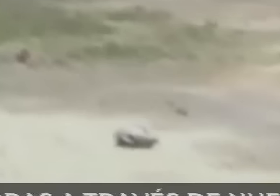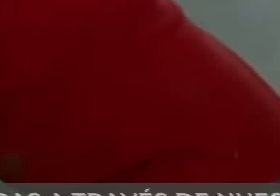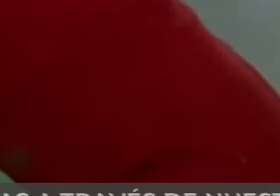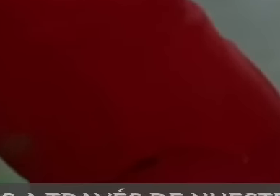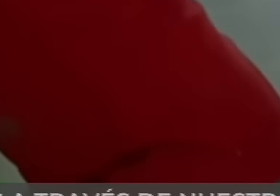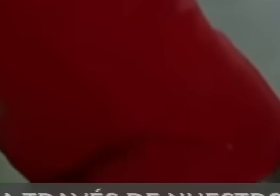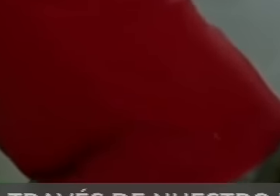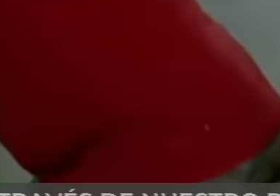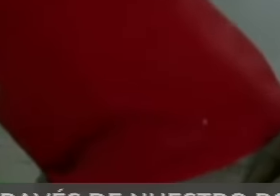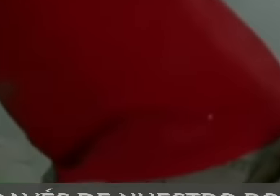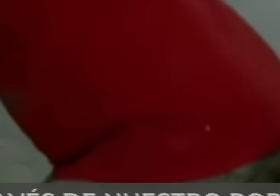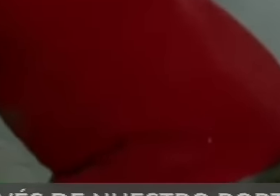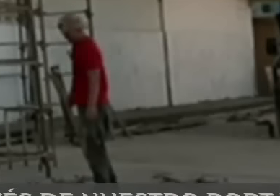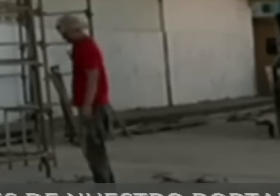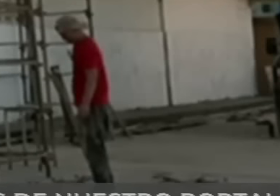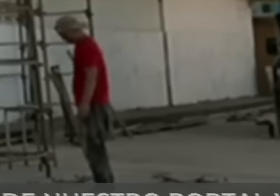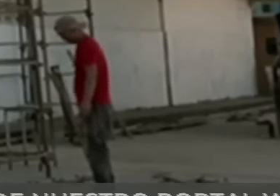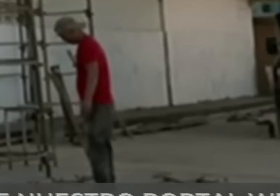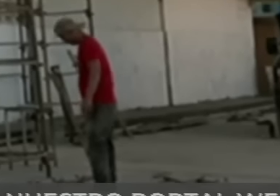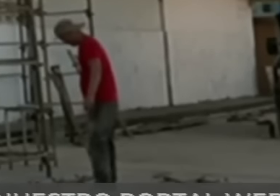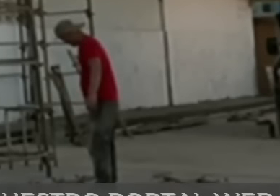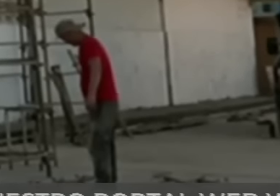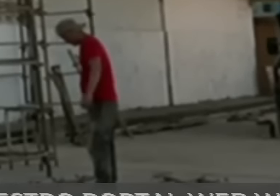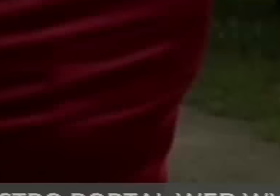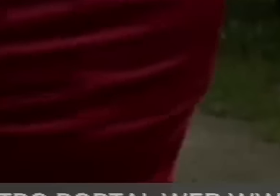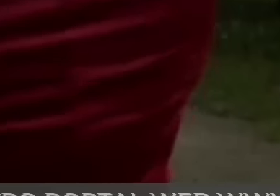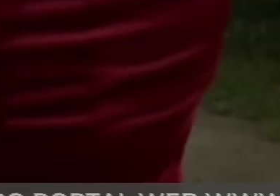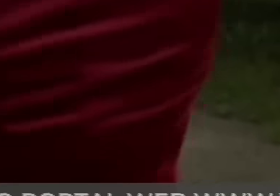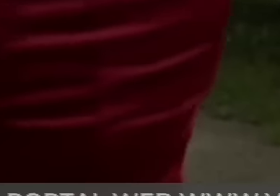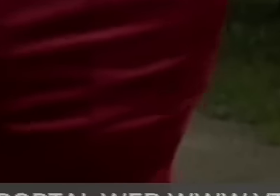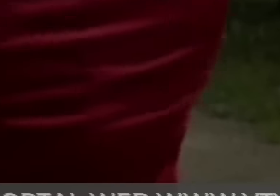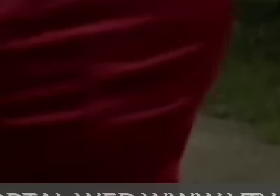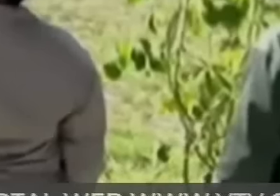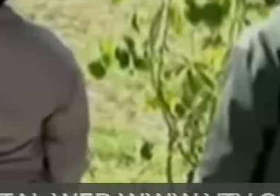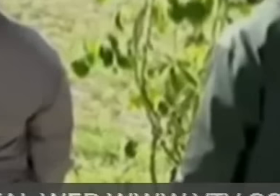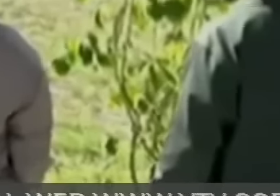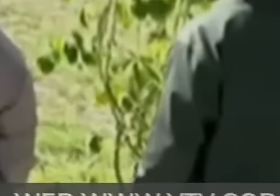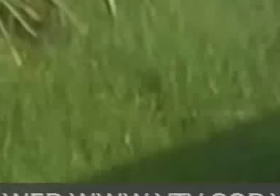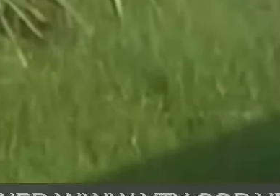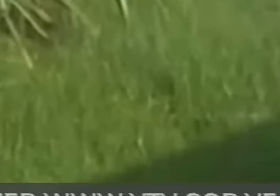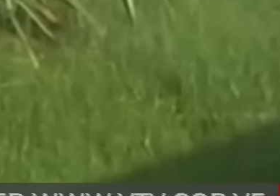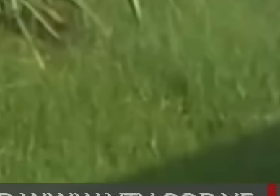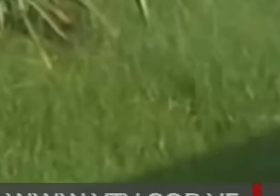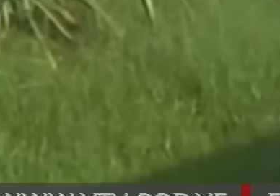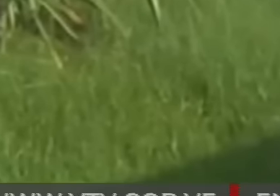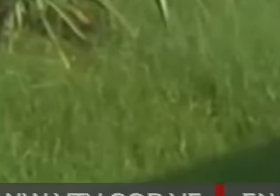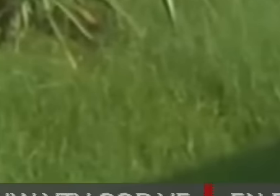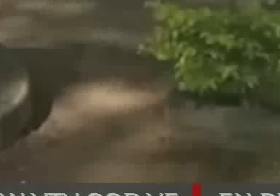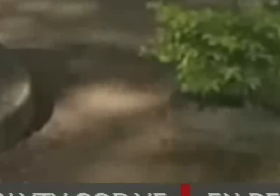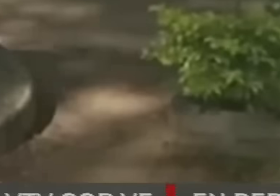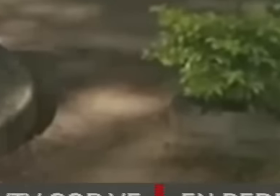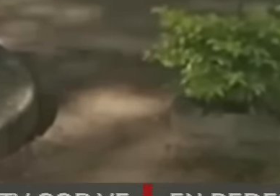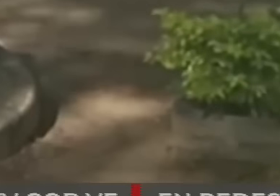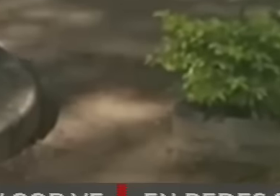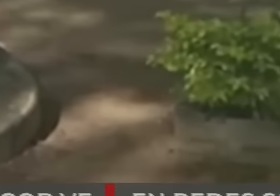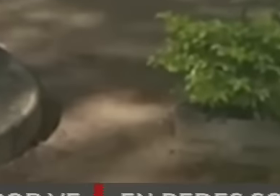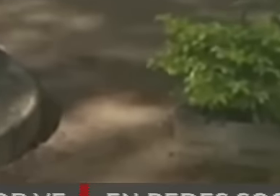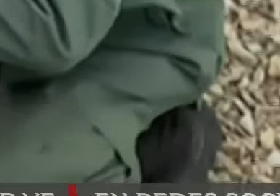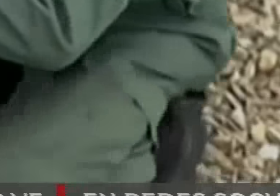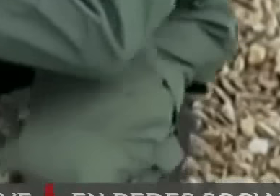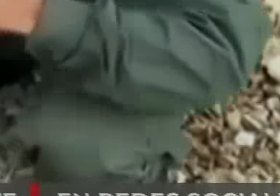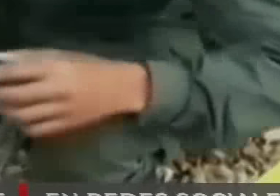país. En perfecta unión cívico-militar, han demostrado que en tiempos de bloqueo, la solidaridad y el trabajo conjunto son la clave